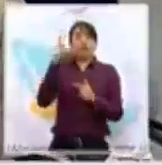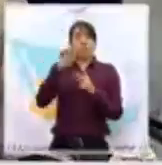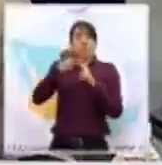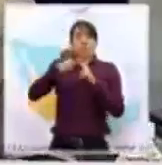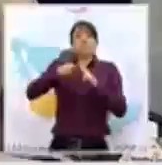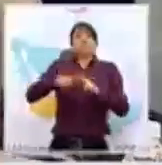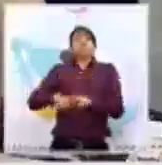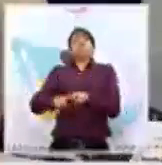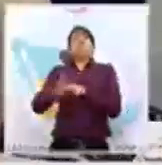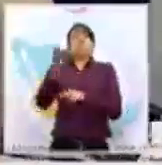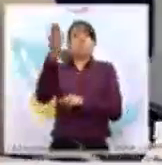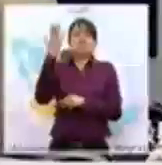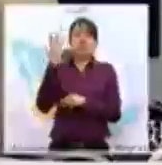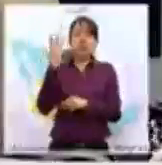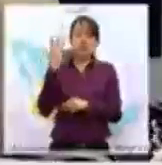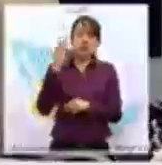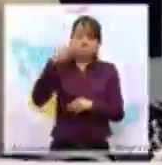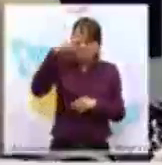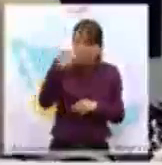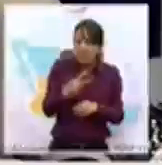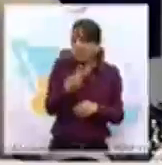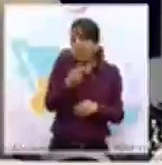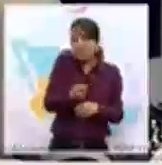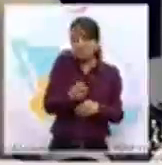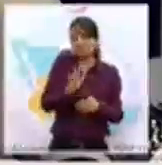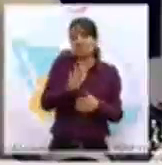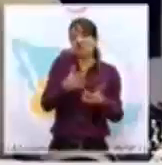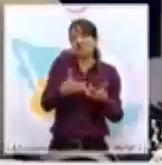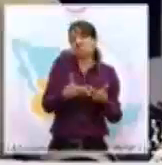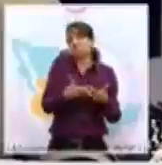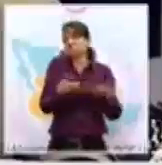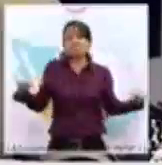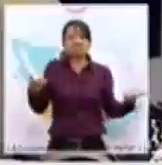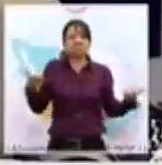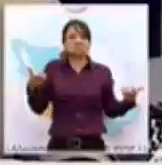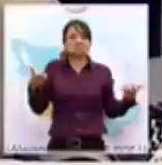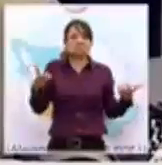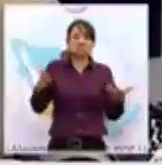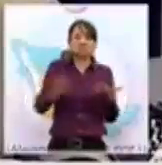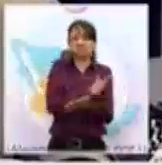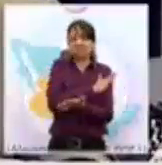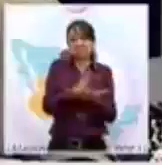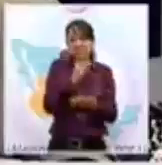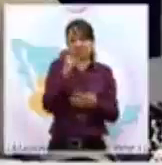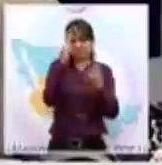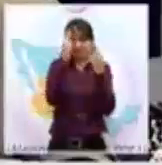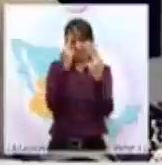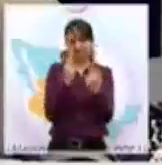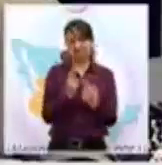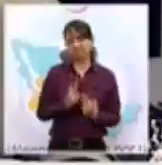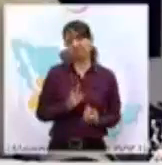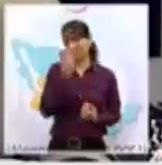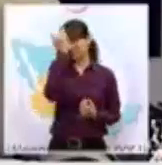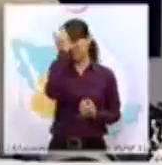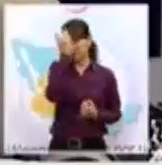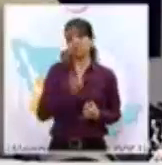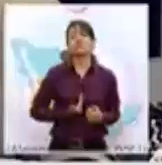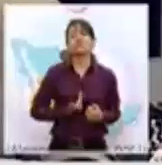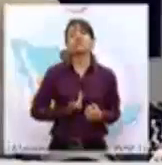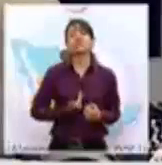México absolutamente fraccionado, dividido, y la educación se convirtió de alguna manera, yo creo que en el gran